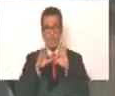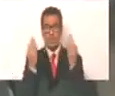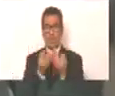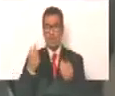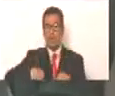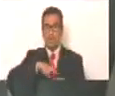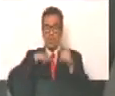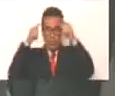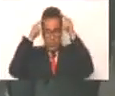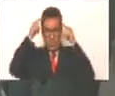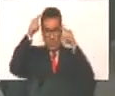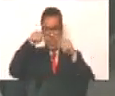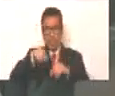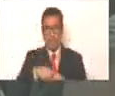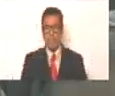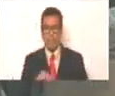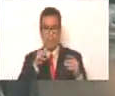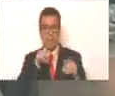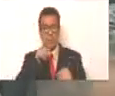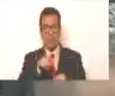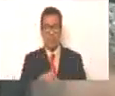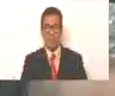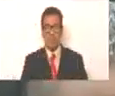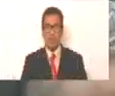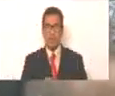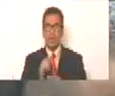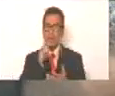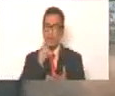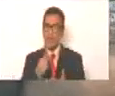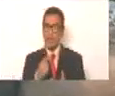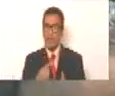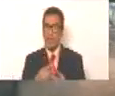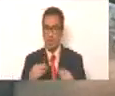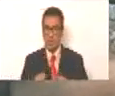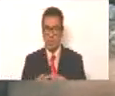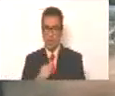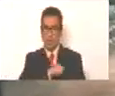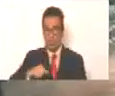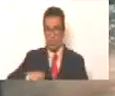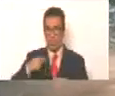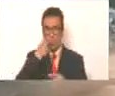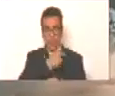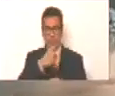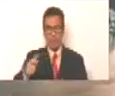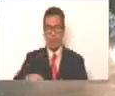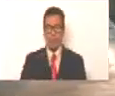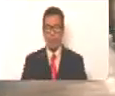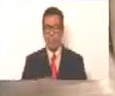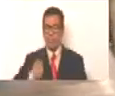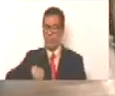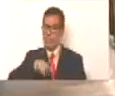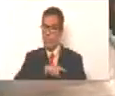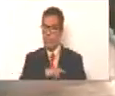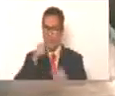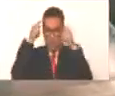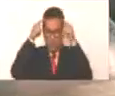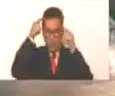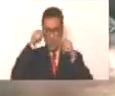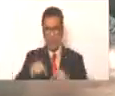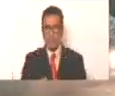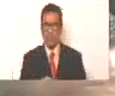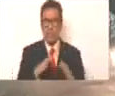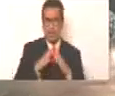Chávez, hablando de él, quien nos colocó del espacio privado al espacio público. Fue nuestro comandante Chávez quien nos sacó del hogar a